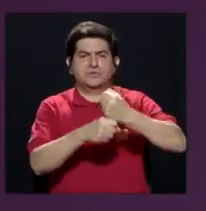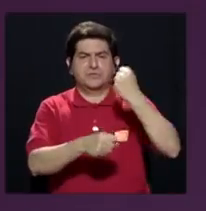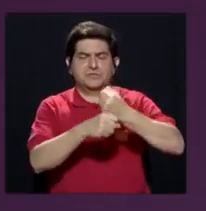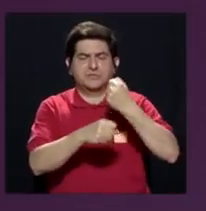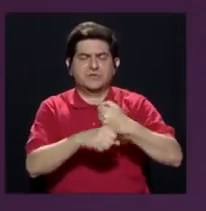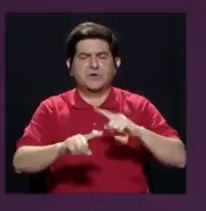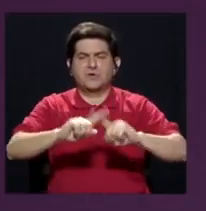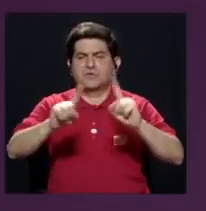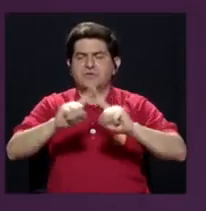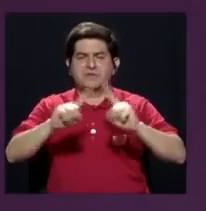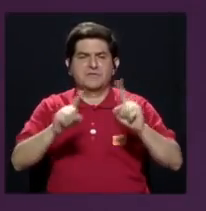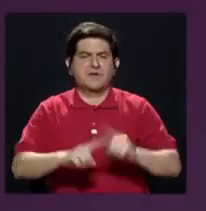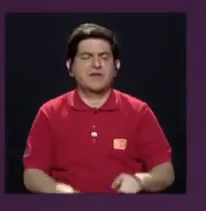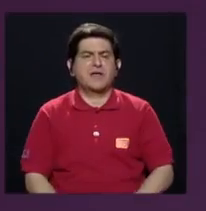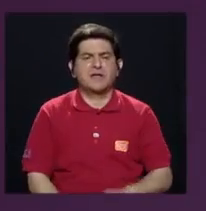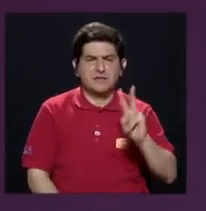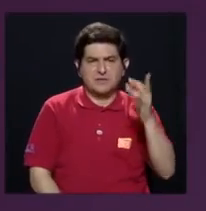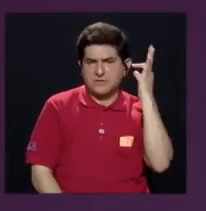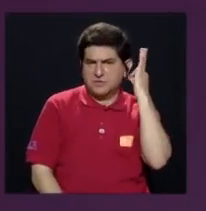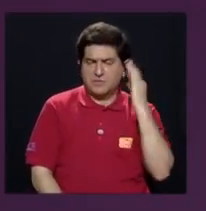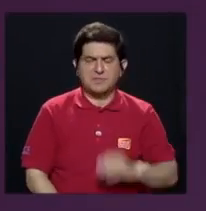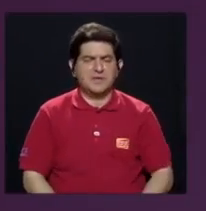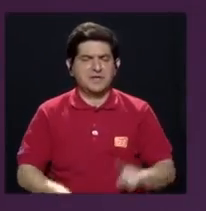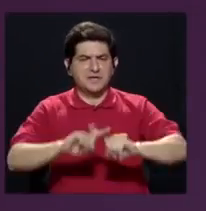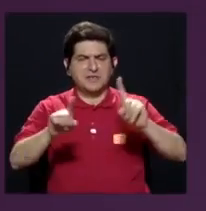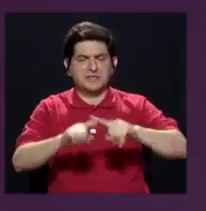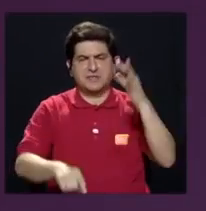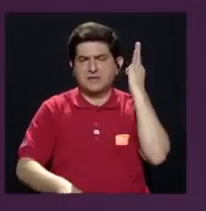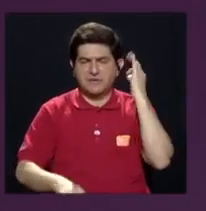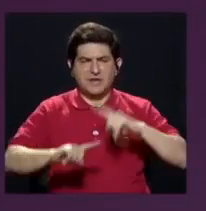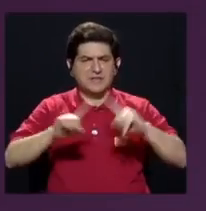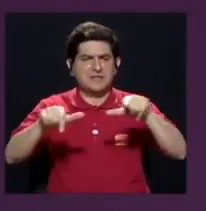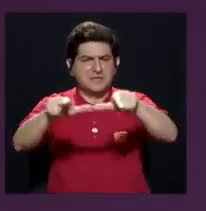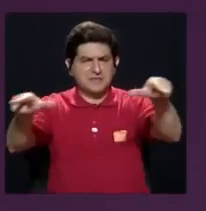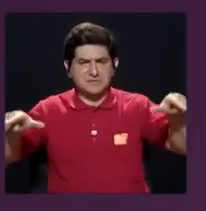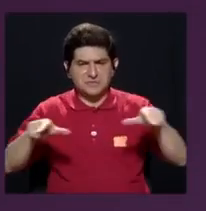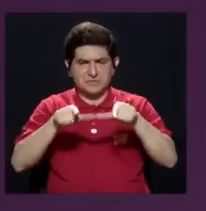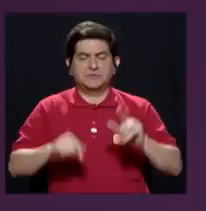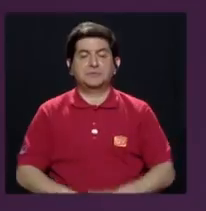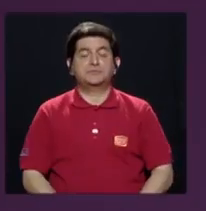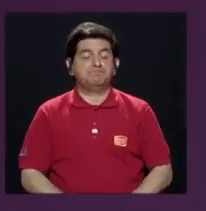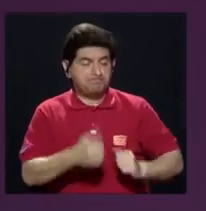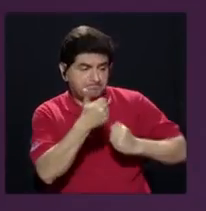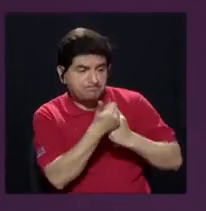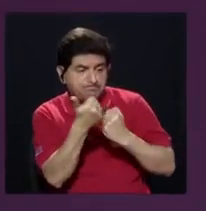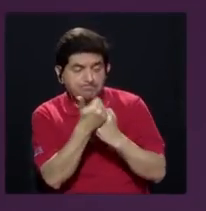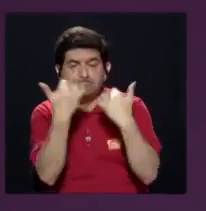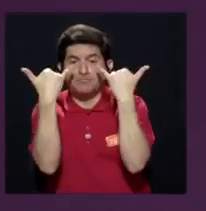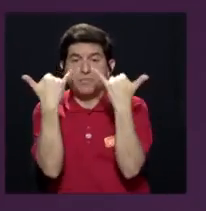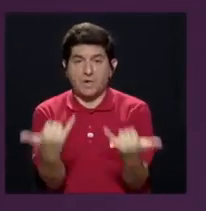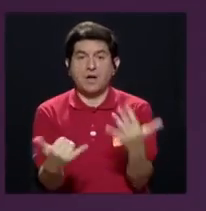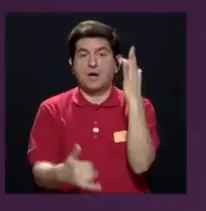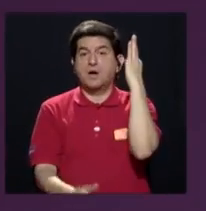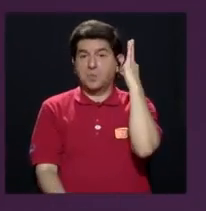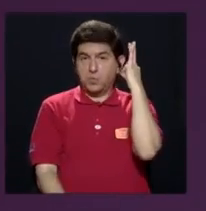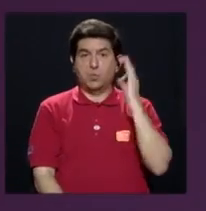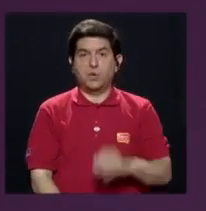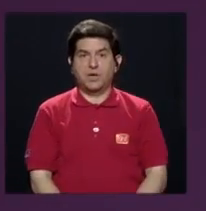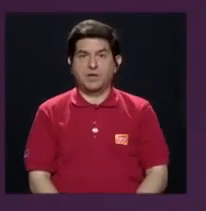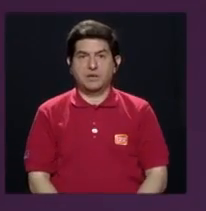compañeras con otras mujeres en otros espacios donde hemos apoyado ya a